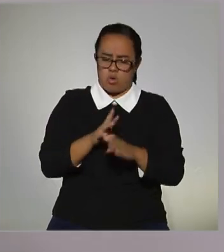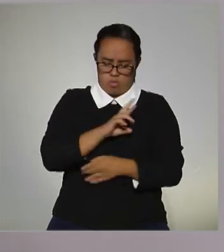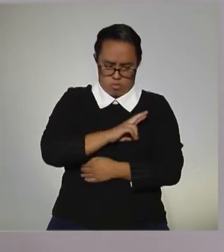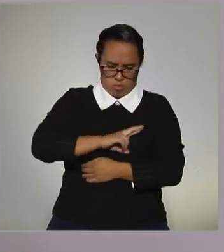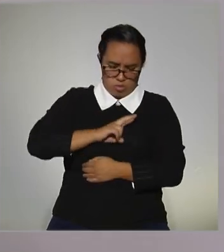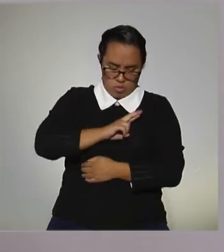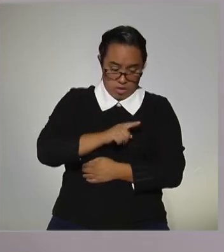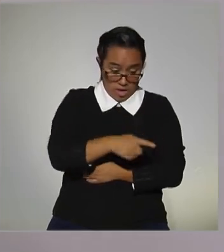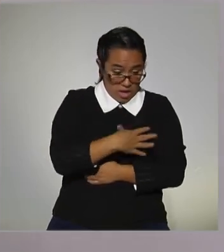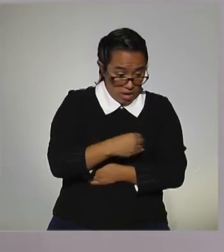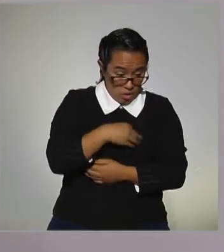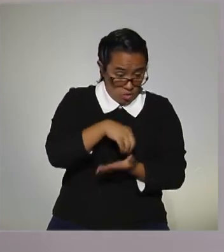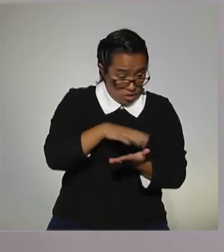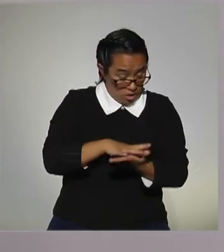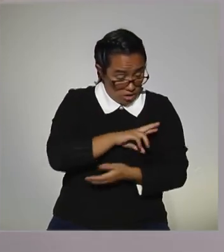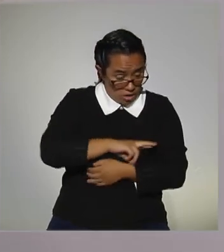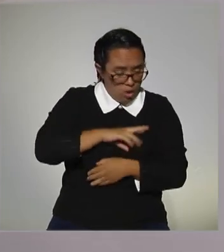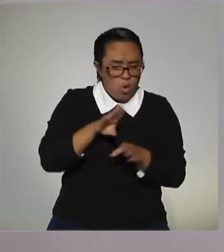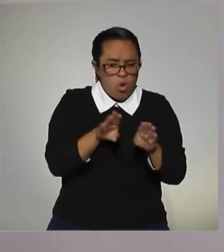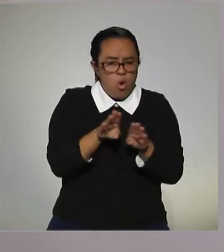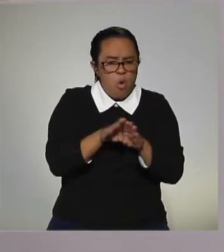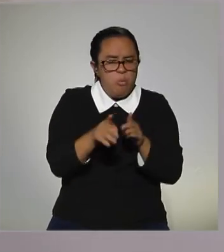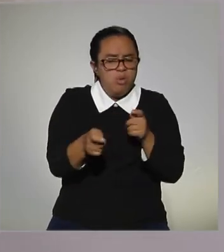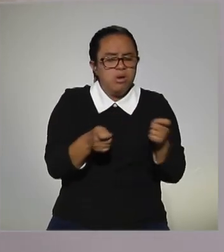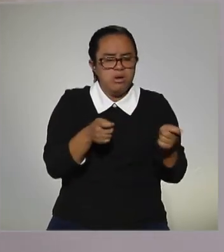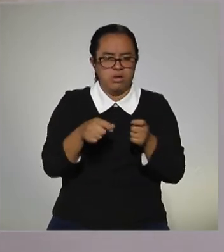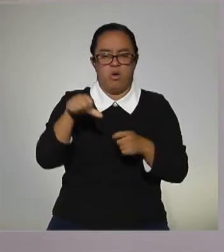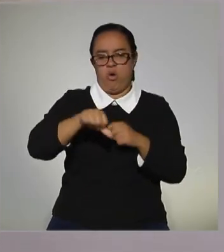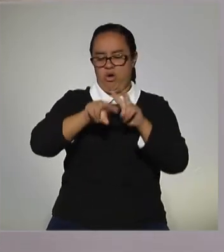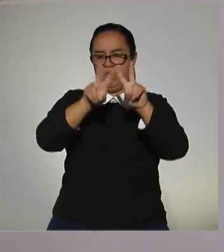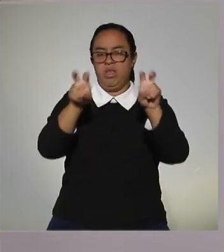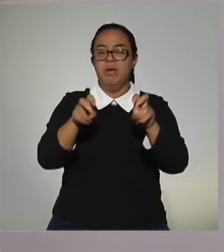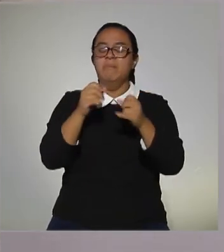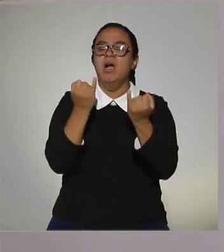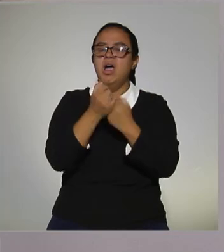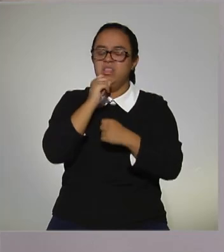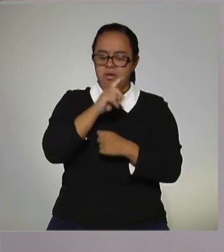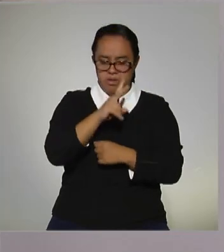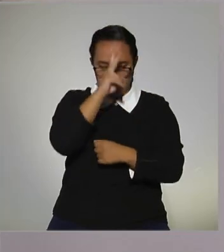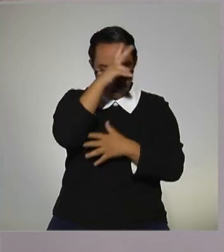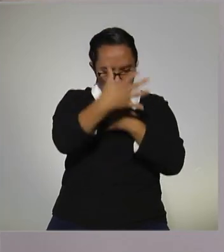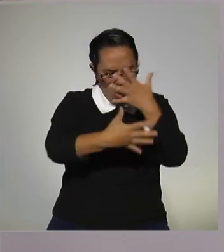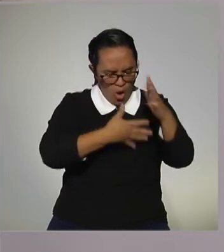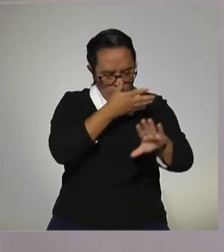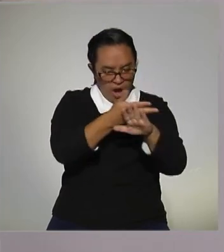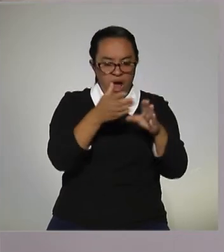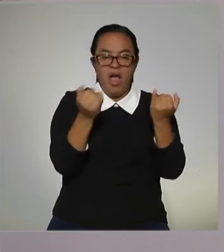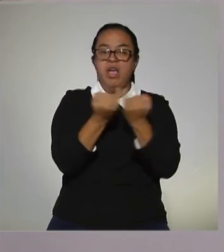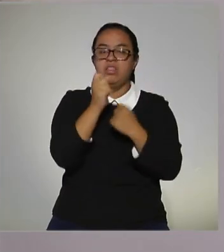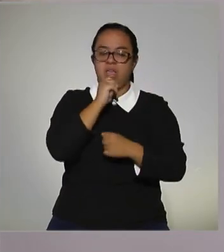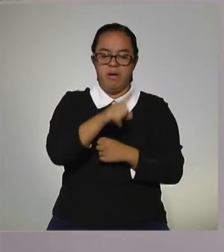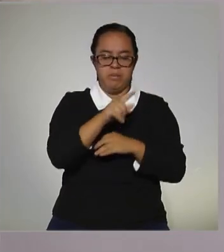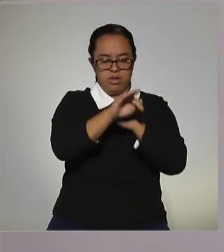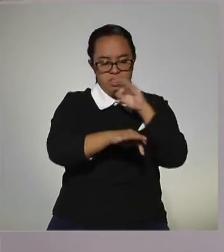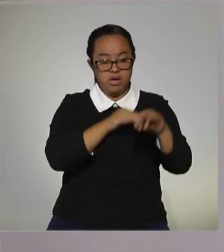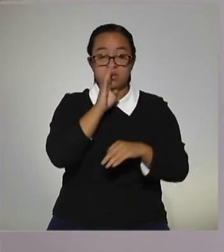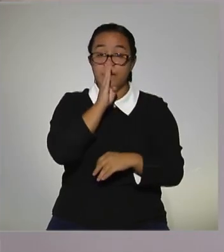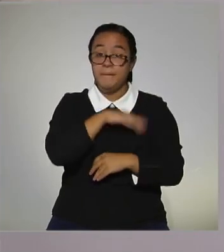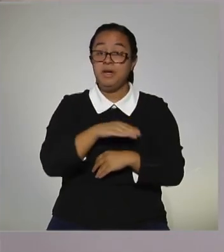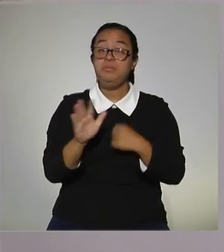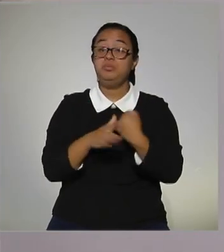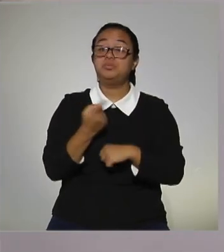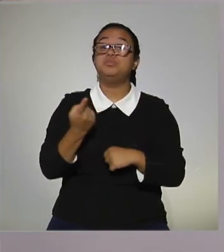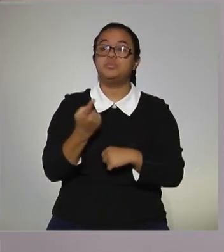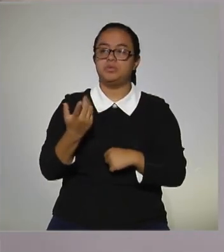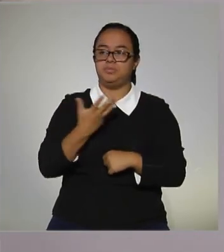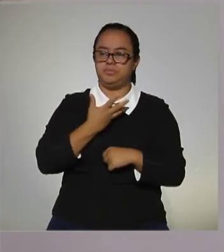resentimiento de mis hijos? Es nuestro tema. Tiene que ver, por supuesto, con violencia, tiene que ver con maltrato, porque podemos